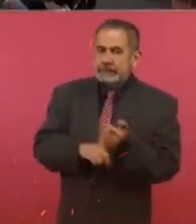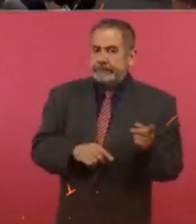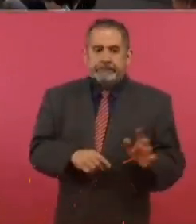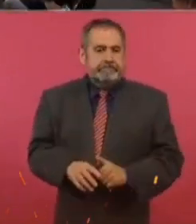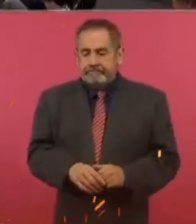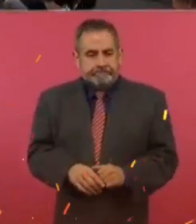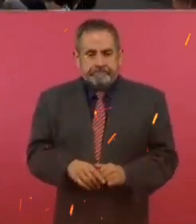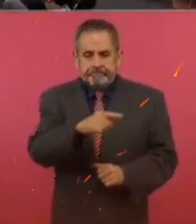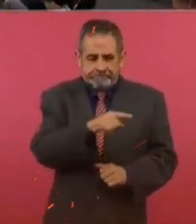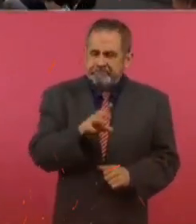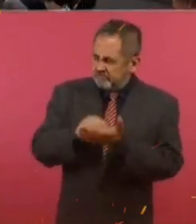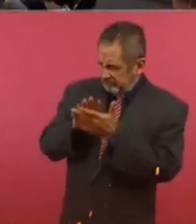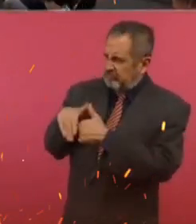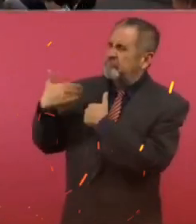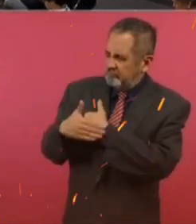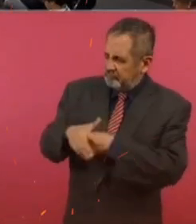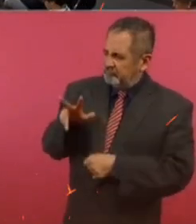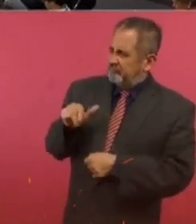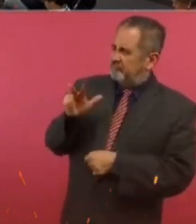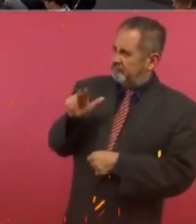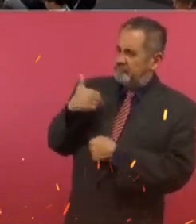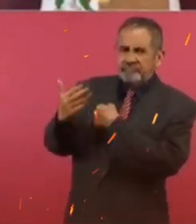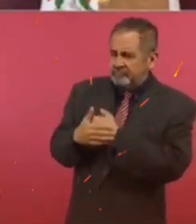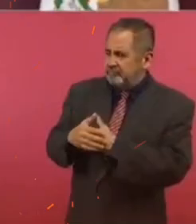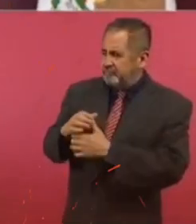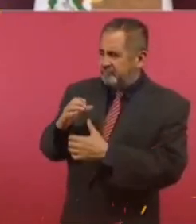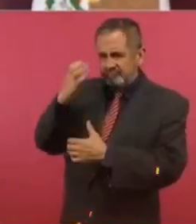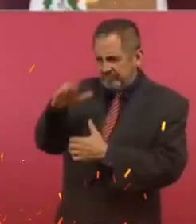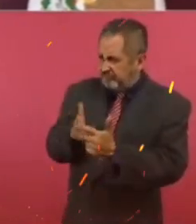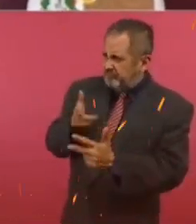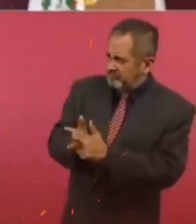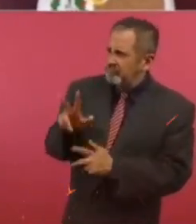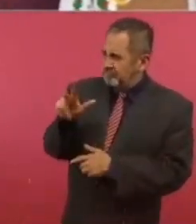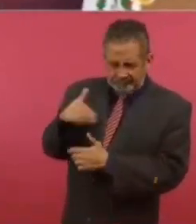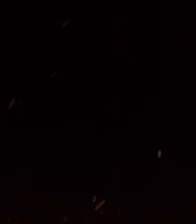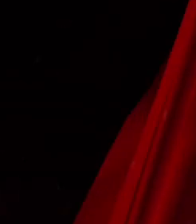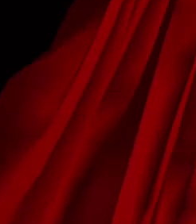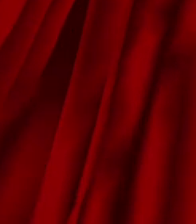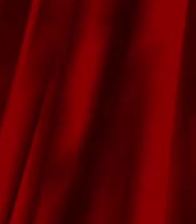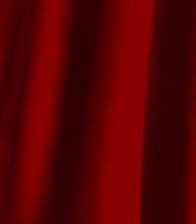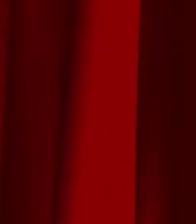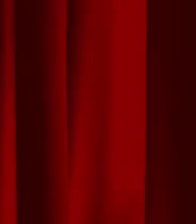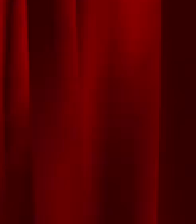sí es apología para que se cometa un delito.